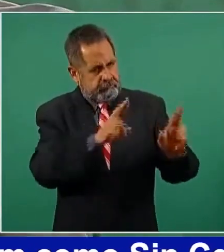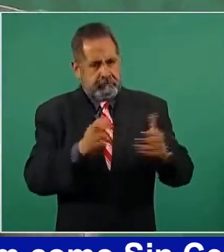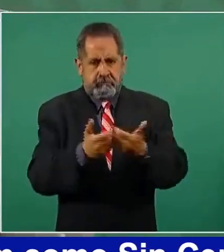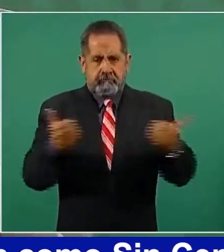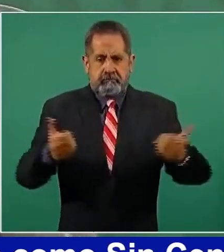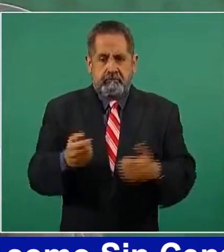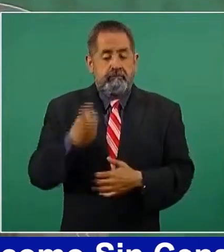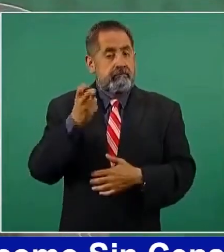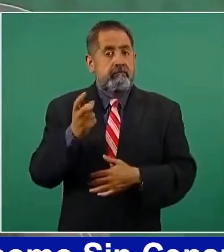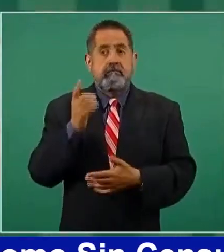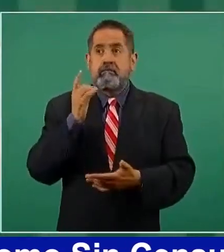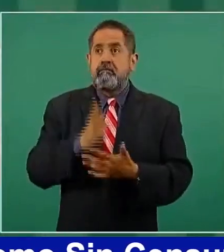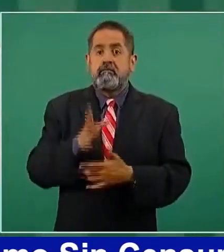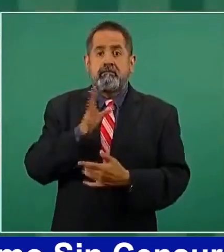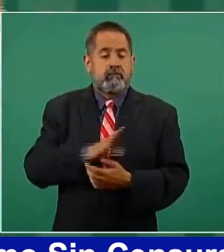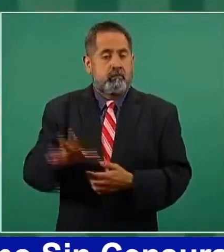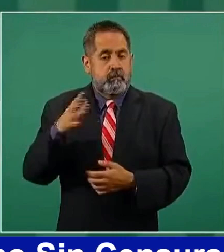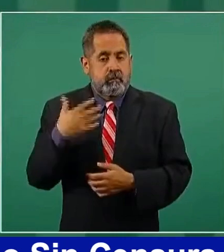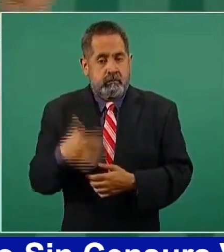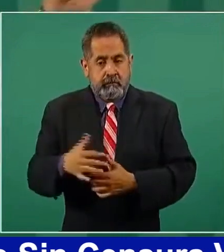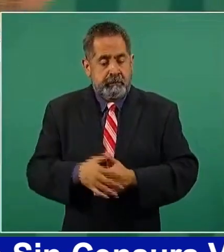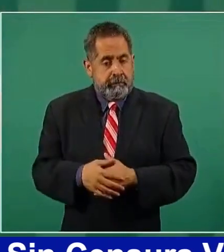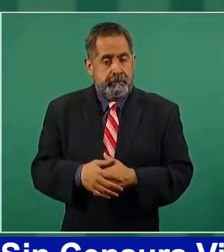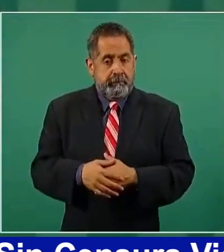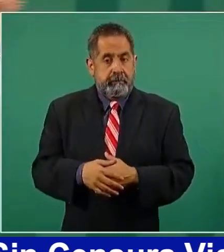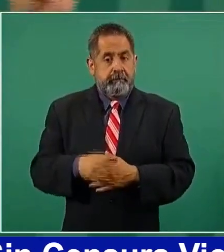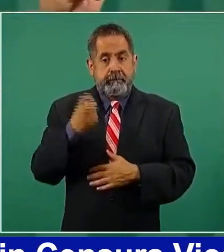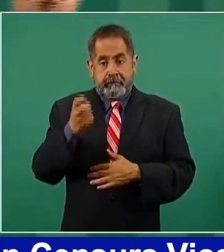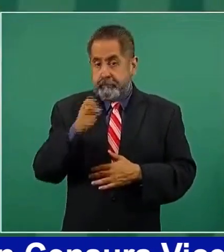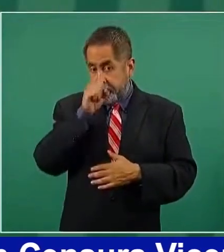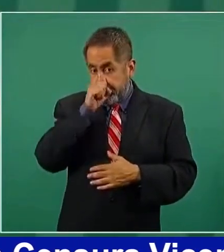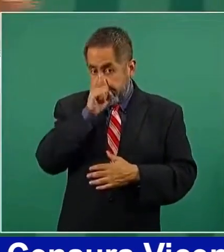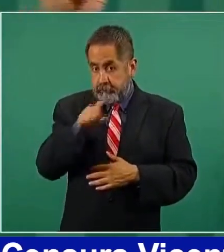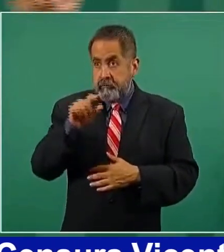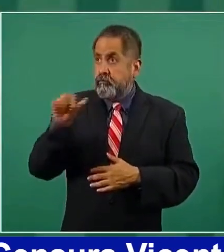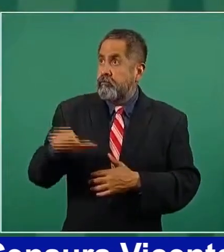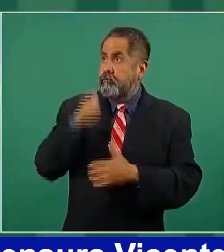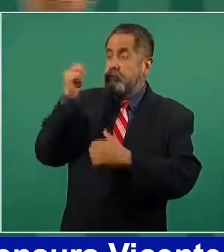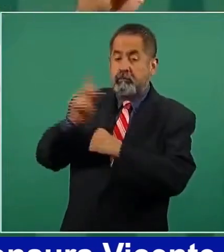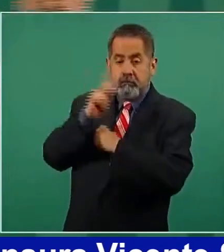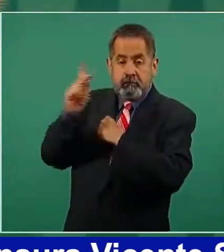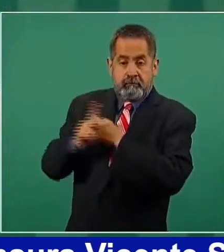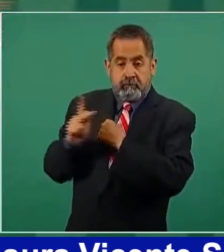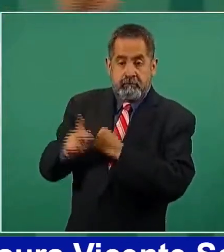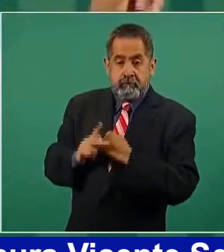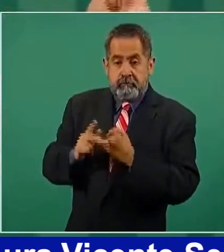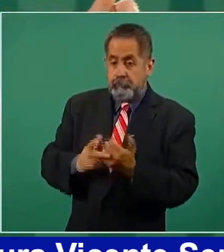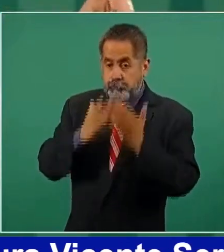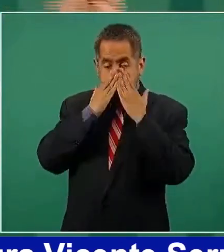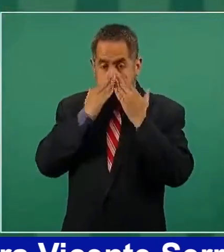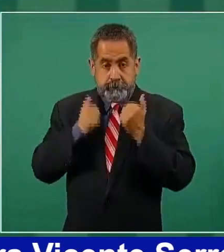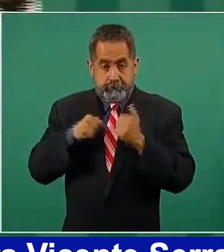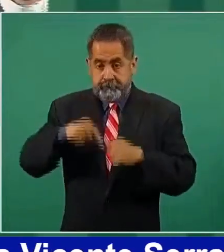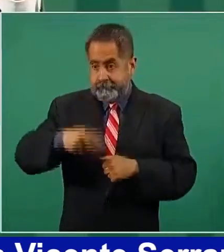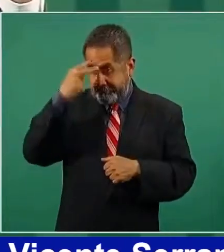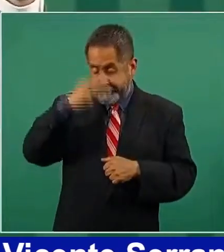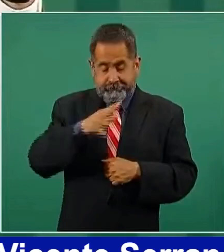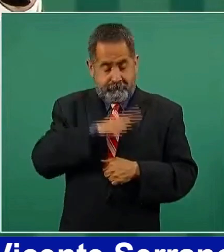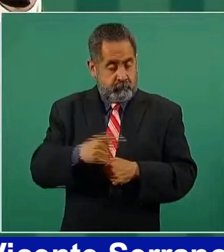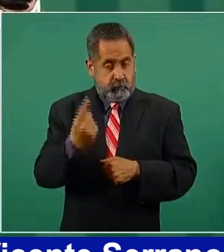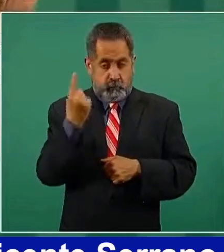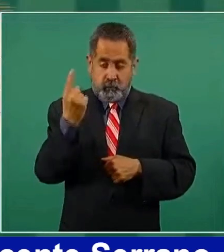Eso fue único, eso no se dio en otros países del mundo, eso es